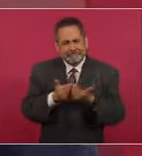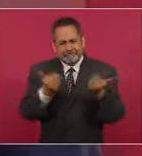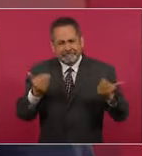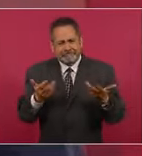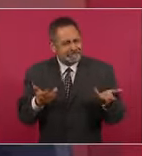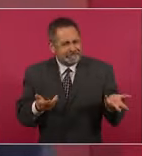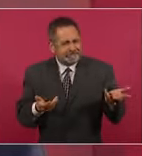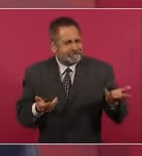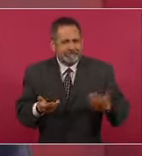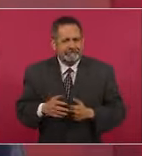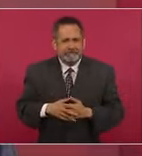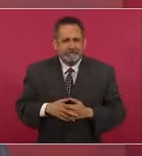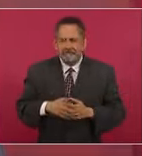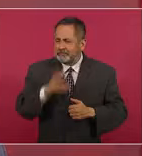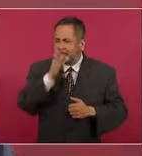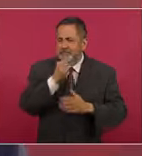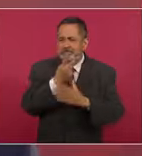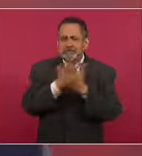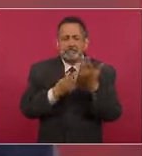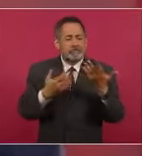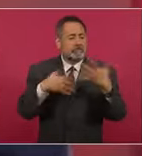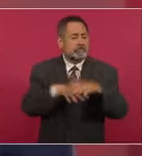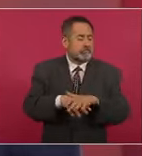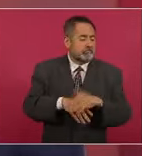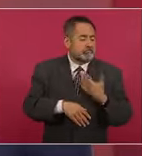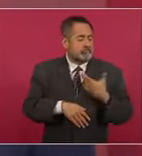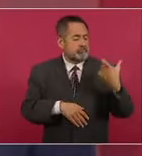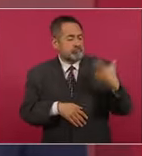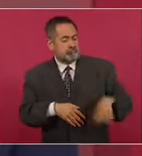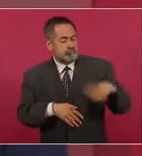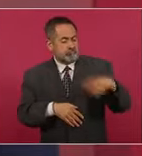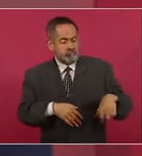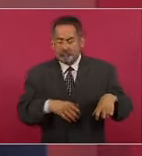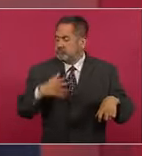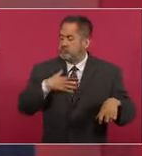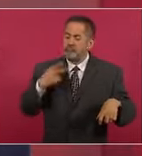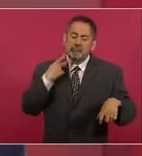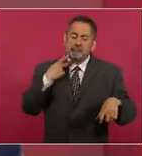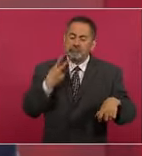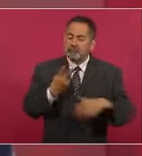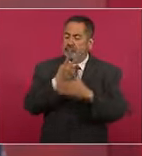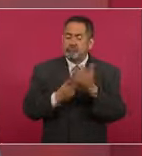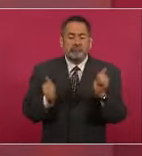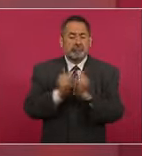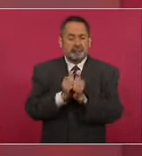No se puede mezclar, no se puede